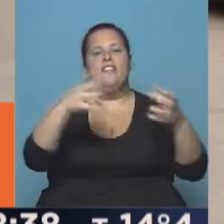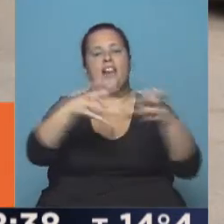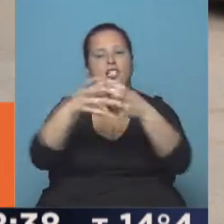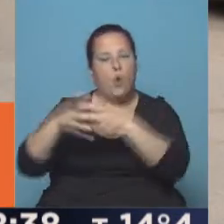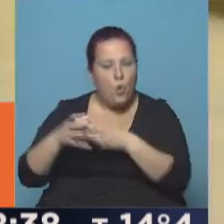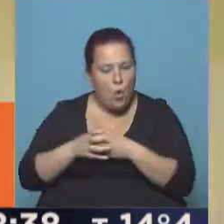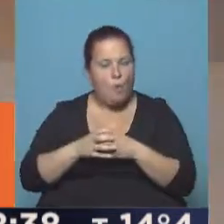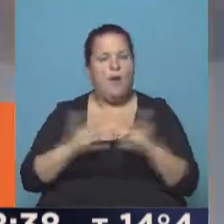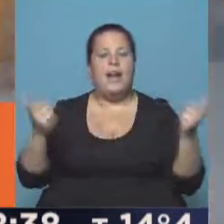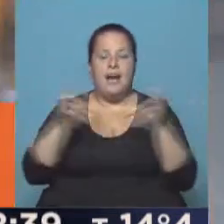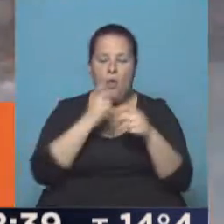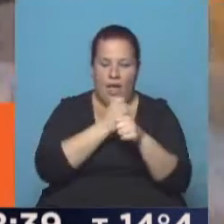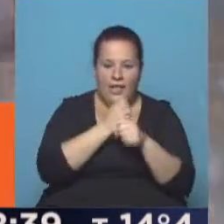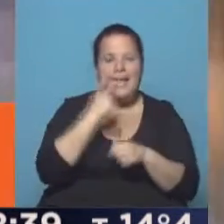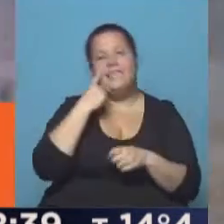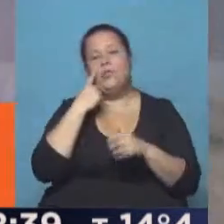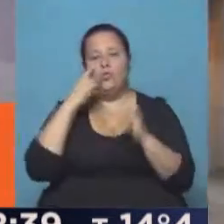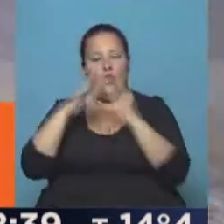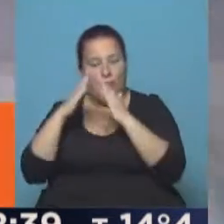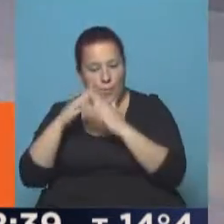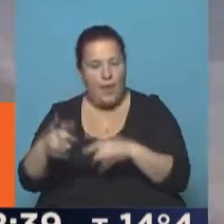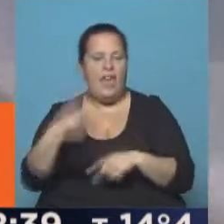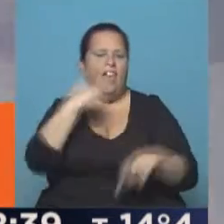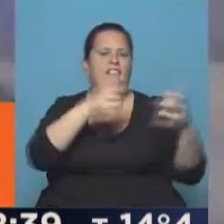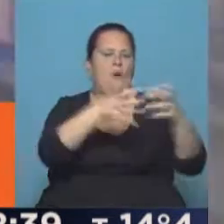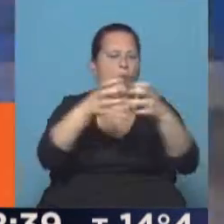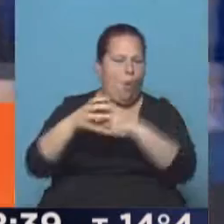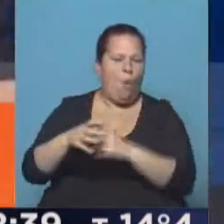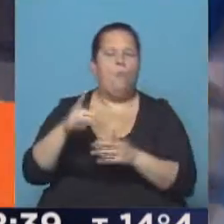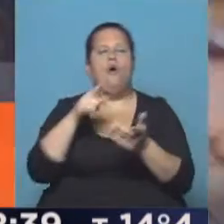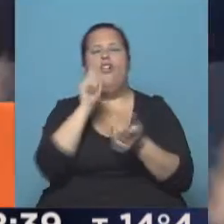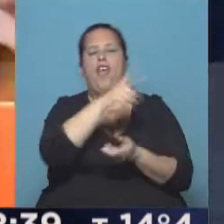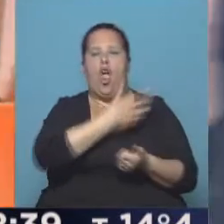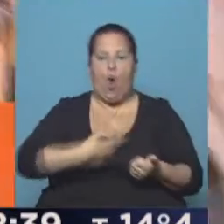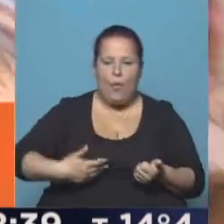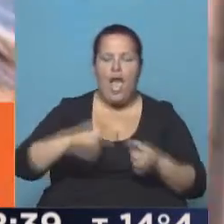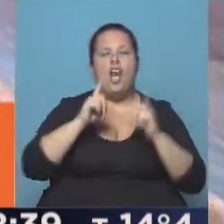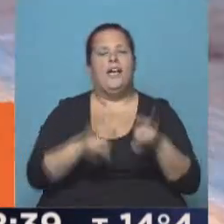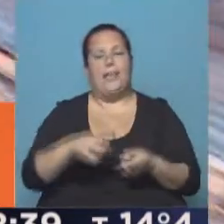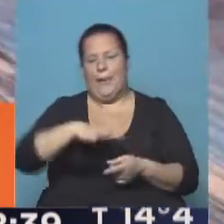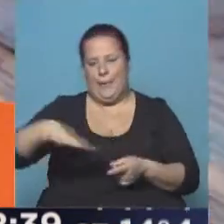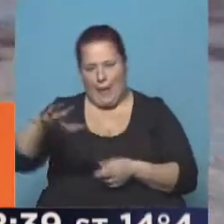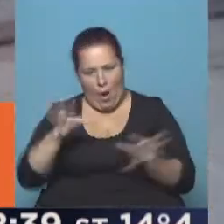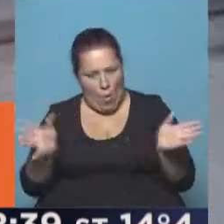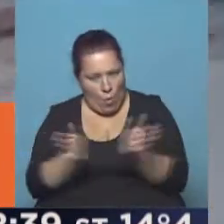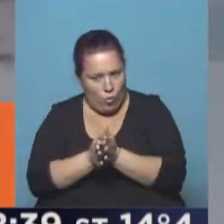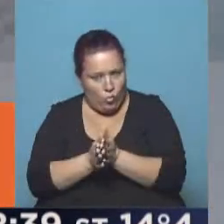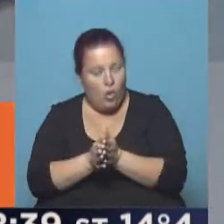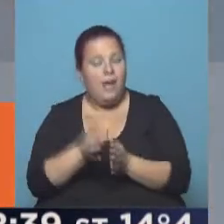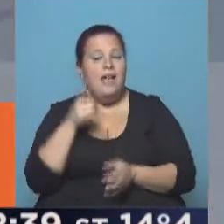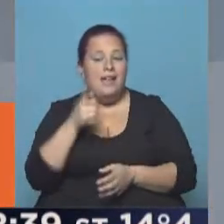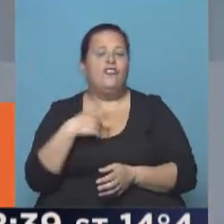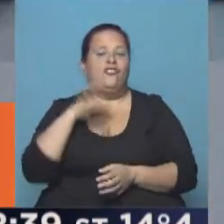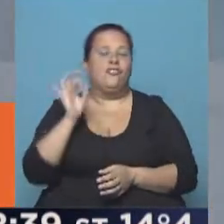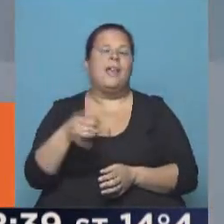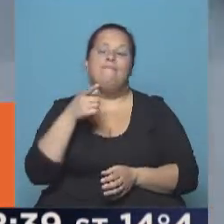sectores, con la Mesa Activa, con el Instituto de Vivienda, con los distintos actores, tanto del gobierno como del barrio. Entiendo